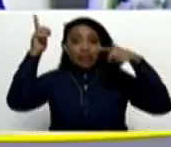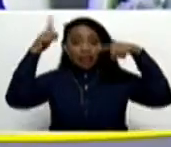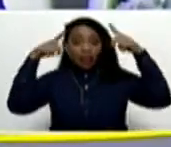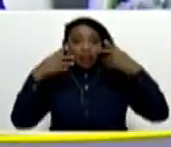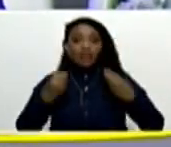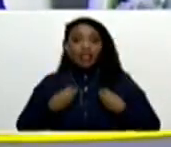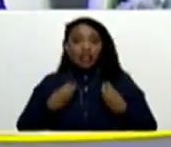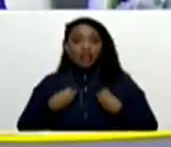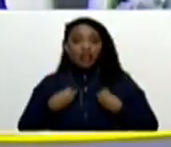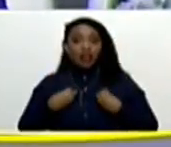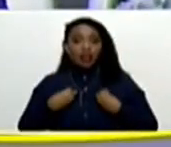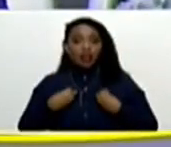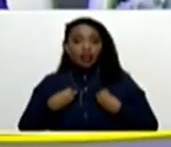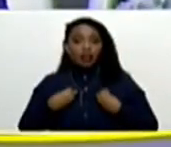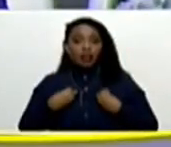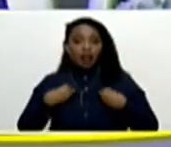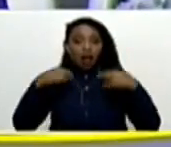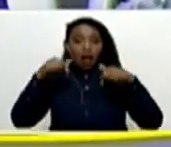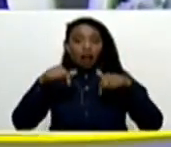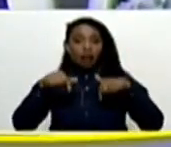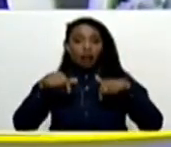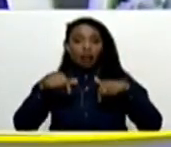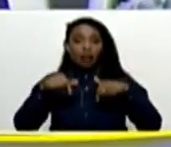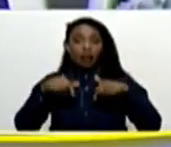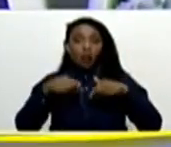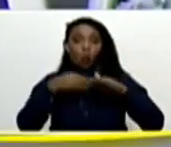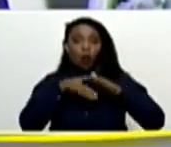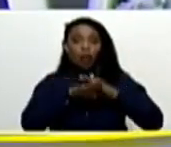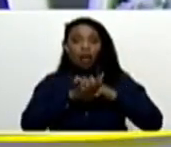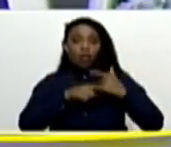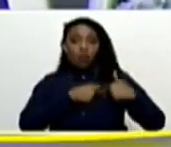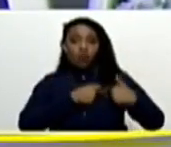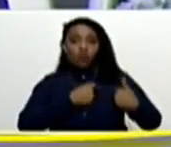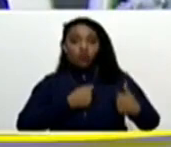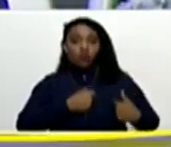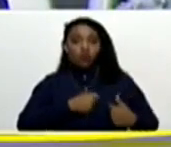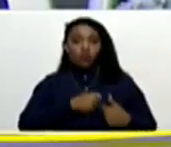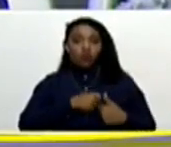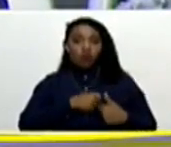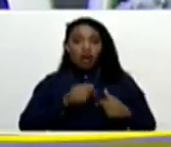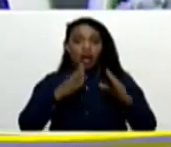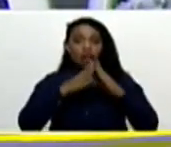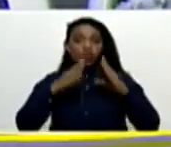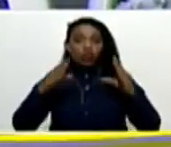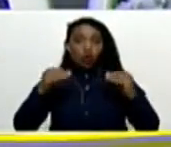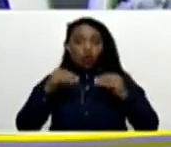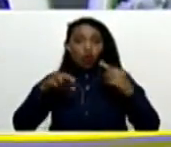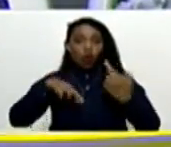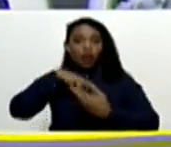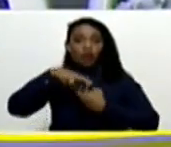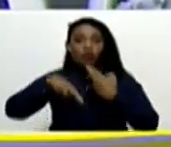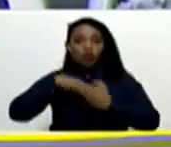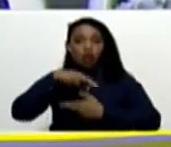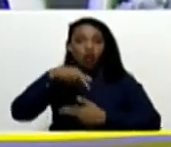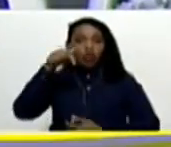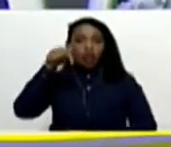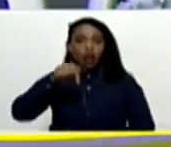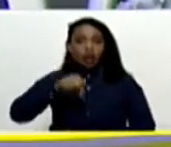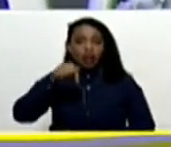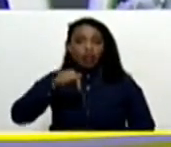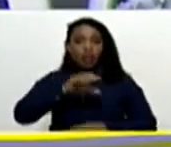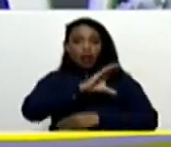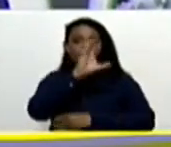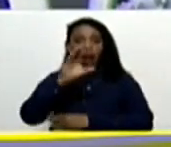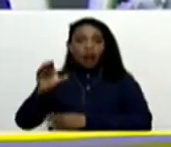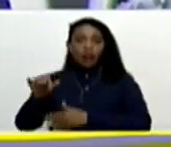vive entre nosotros. Dentro de nosotros, de entre todos los revolucionarios de el Caribe